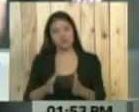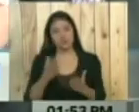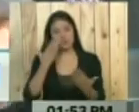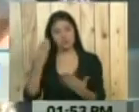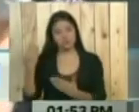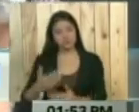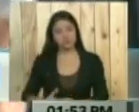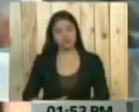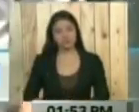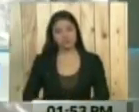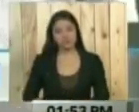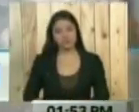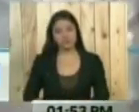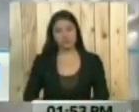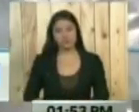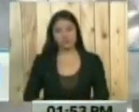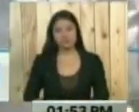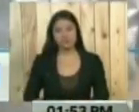embajador.